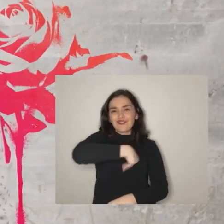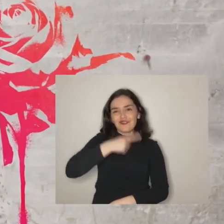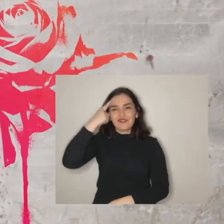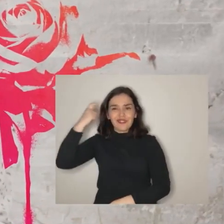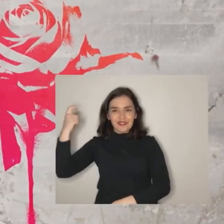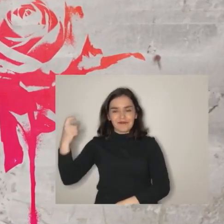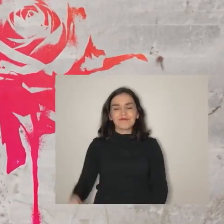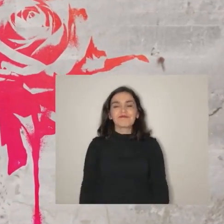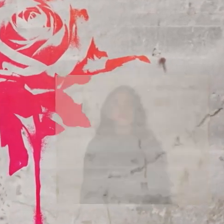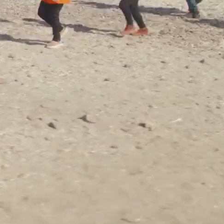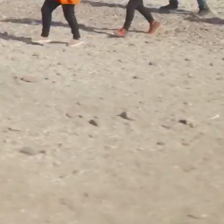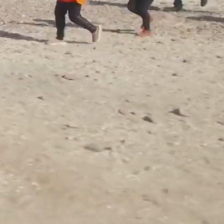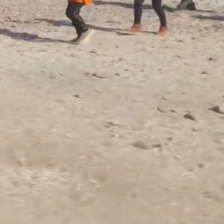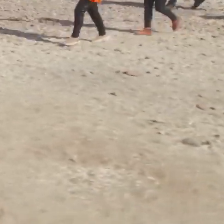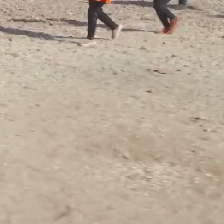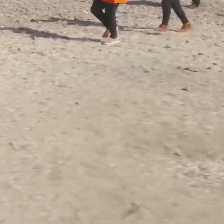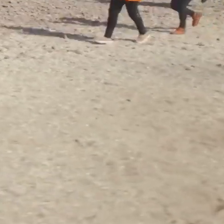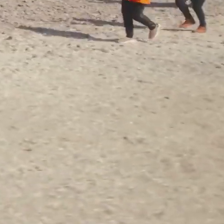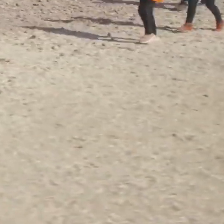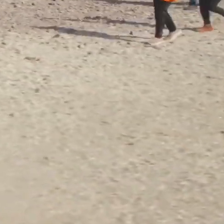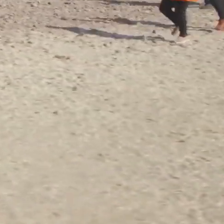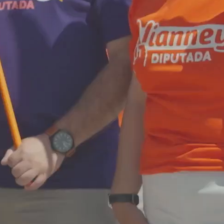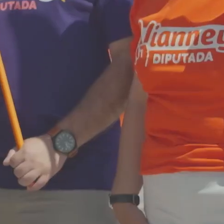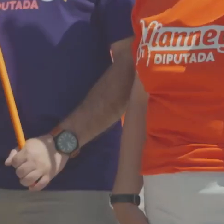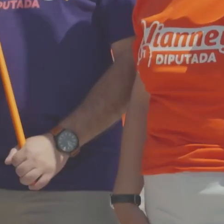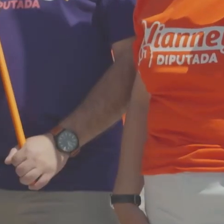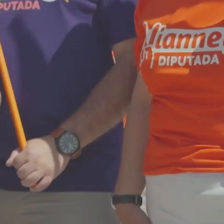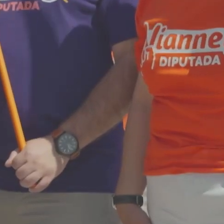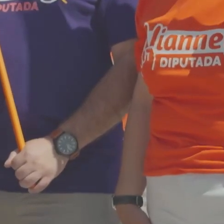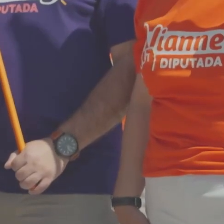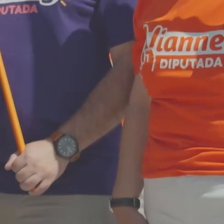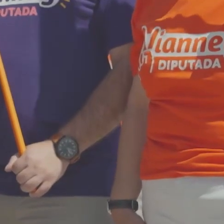Boric, ese Chile que soñamos.